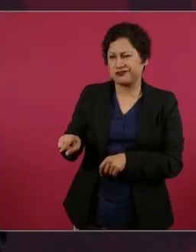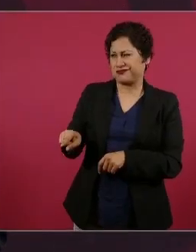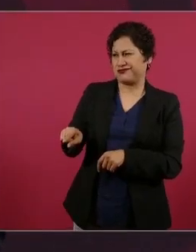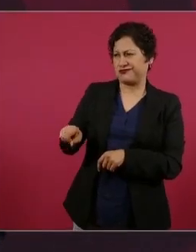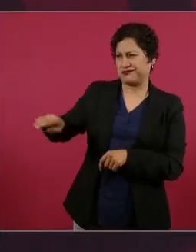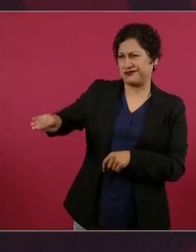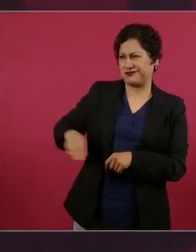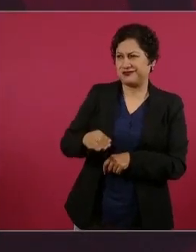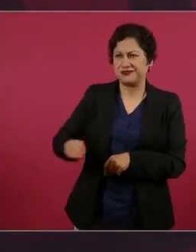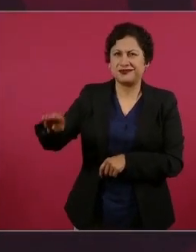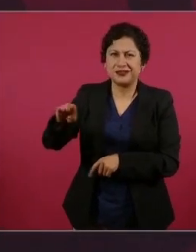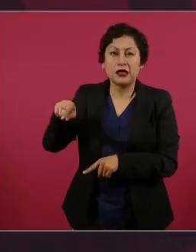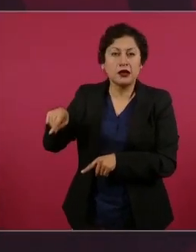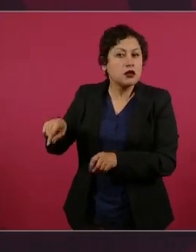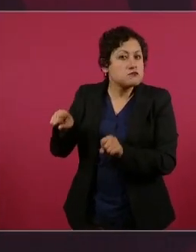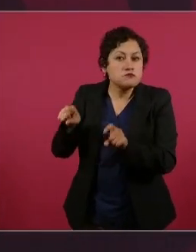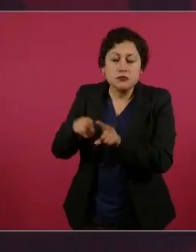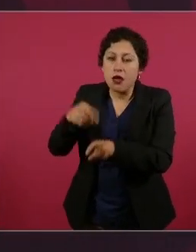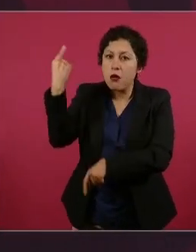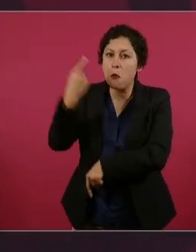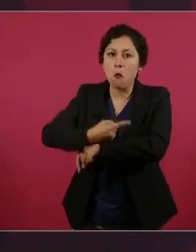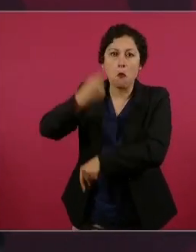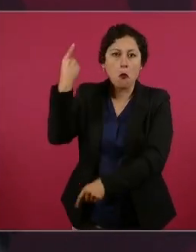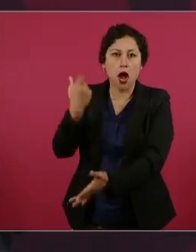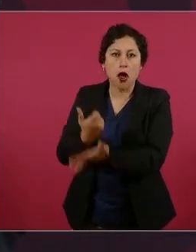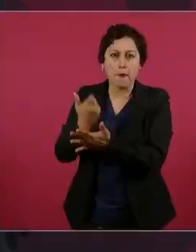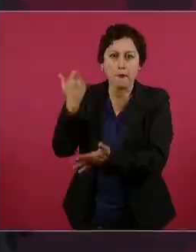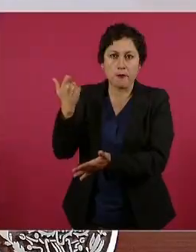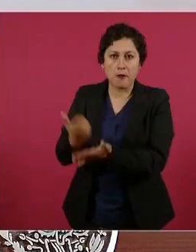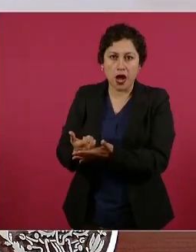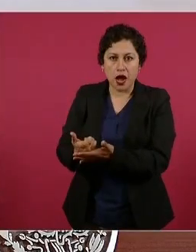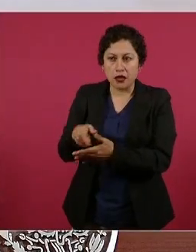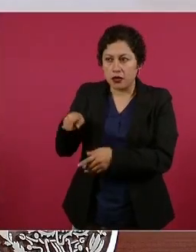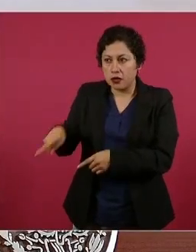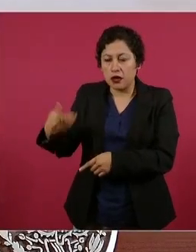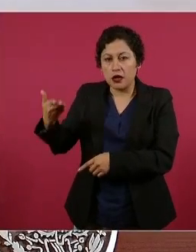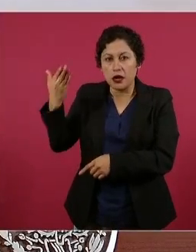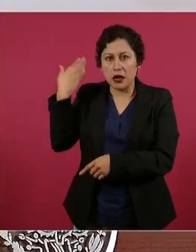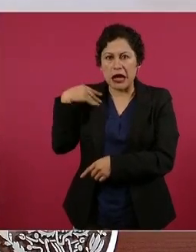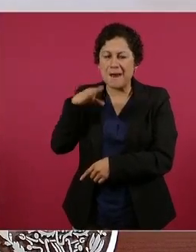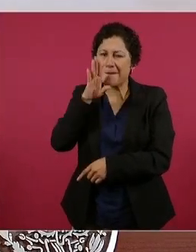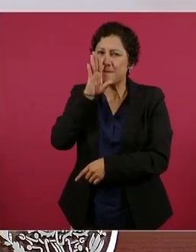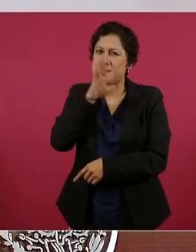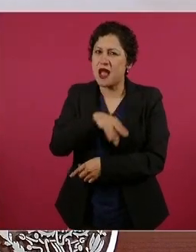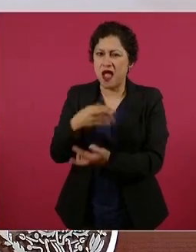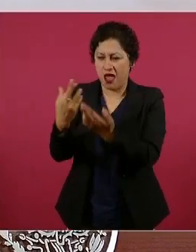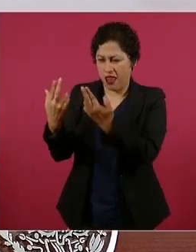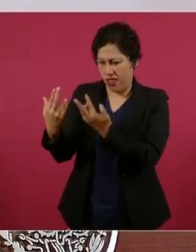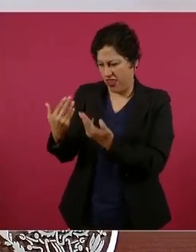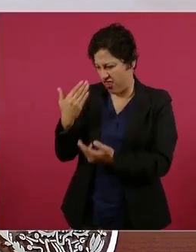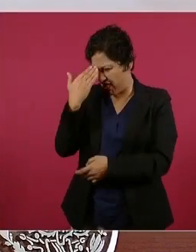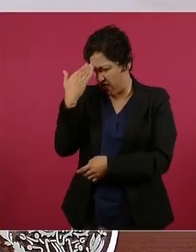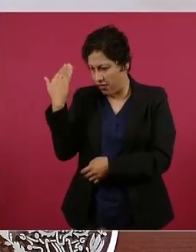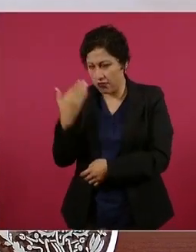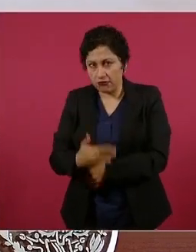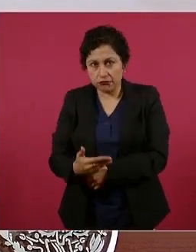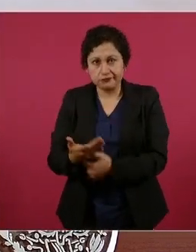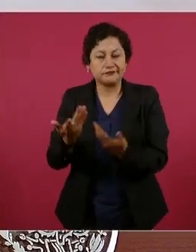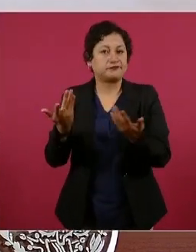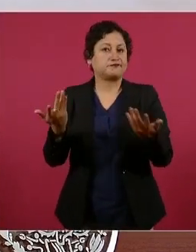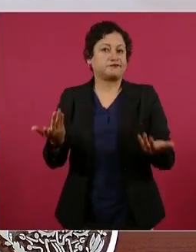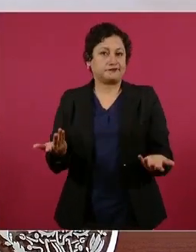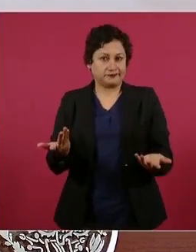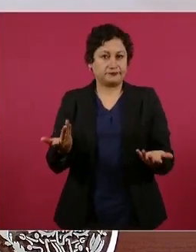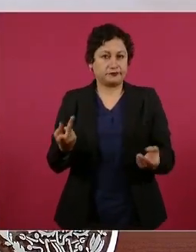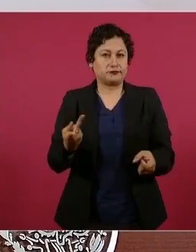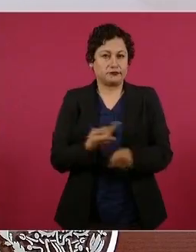carreteras incluso de paga que estaban en muy mal estado. Entonces había un